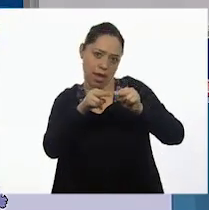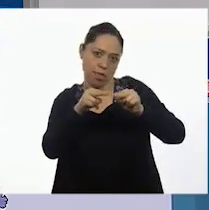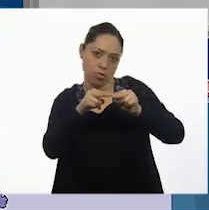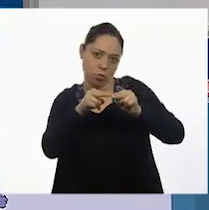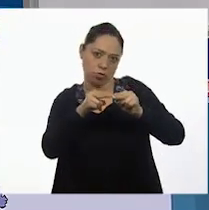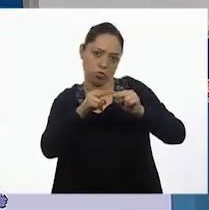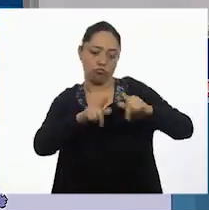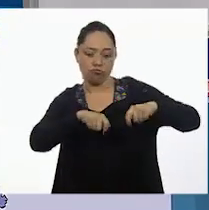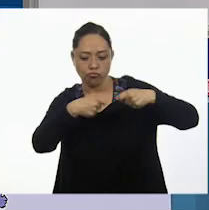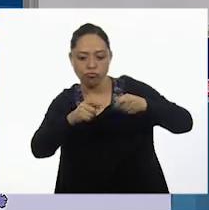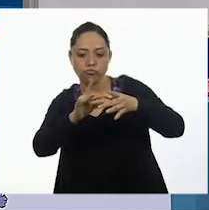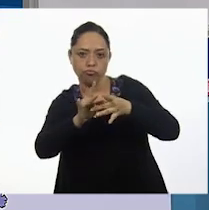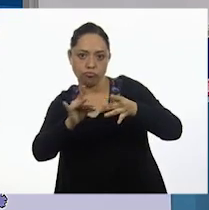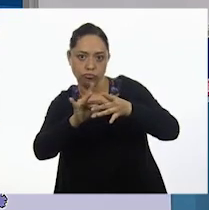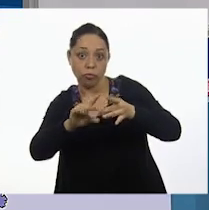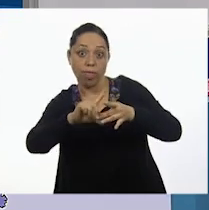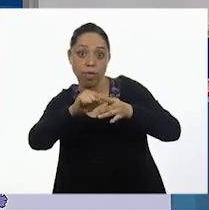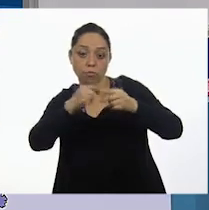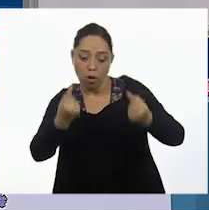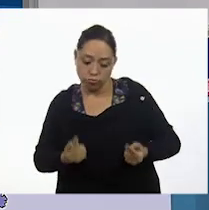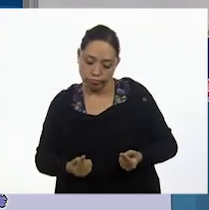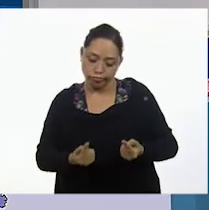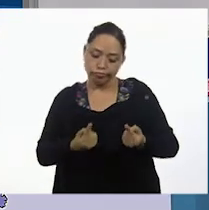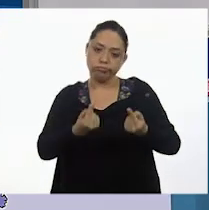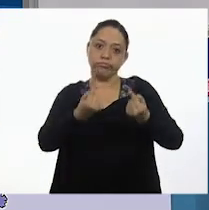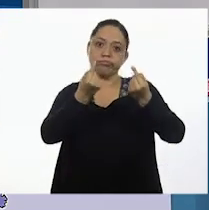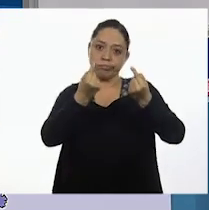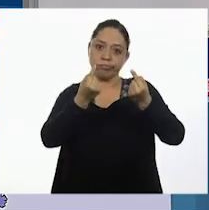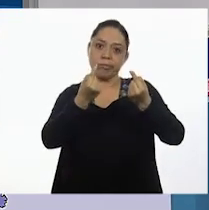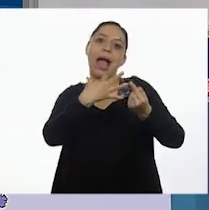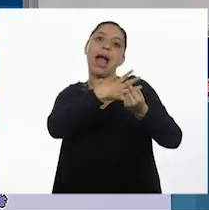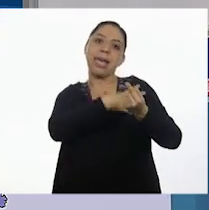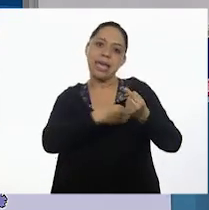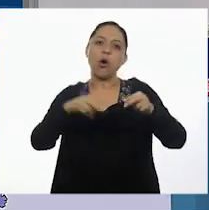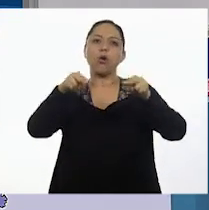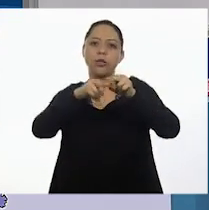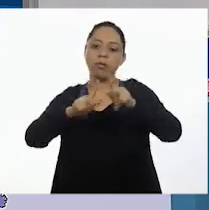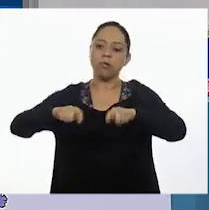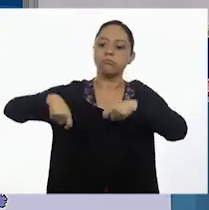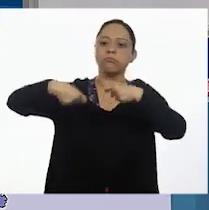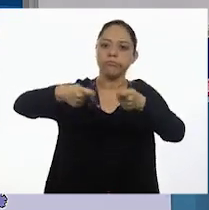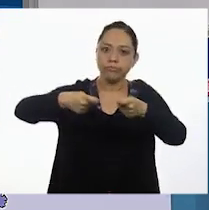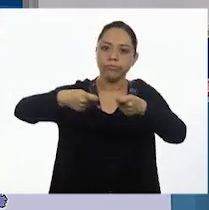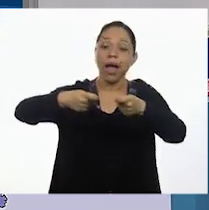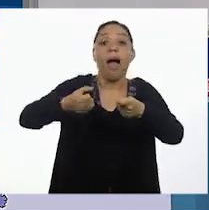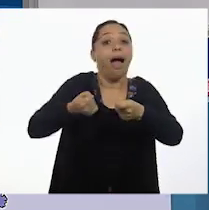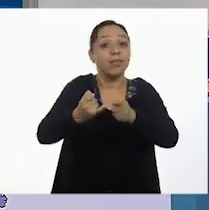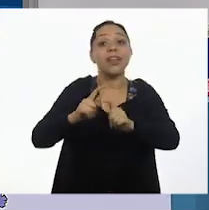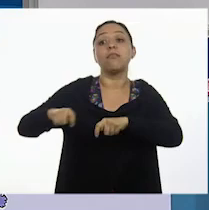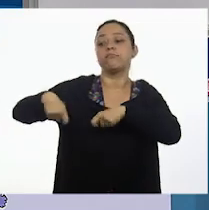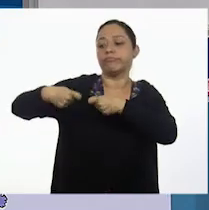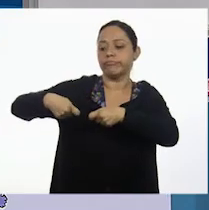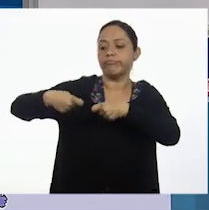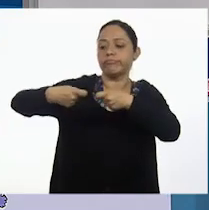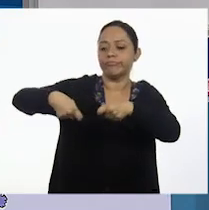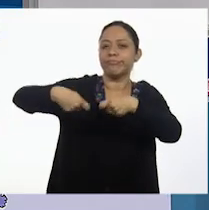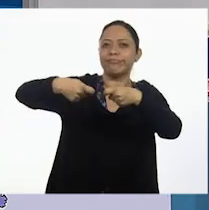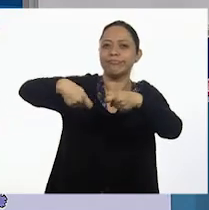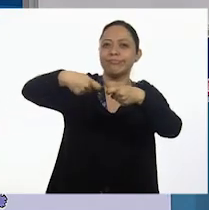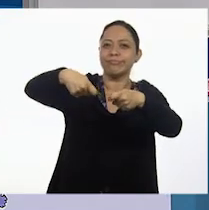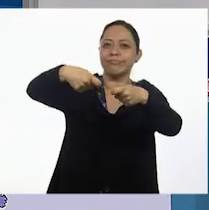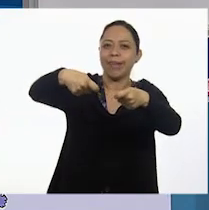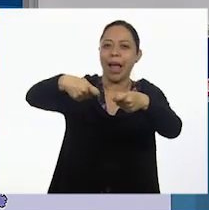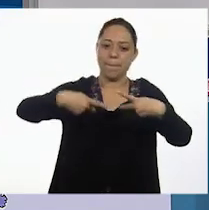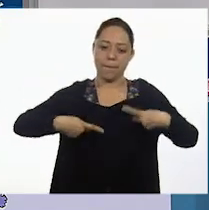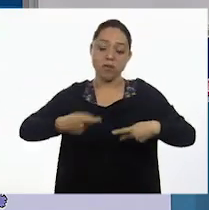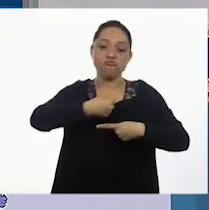son abuelitos, también la cuentan a sus hijos y a sus nietos, y así se la van compartiendo la gente más grande con la gente más joven, y